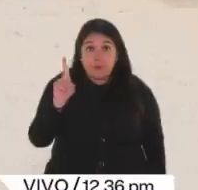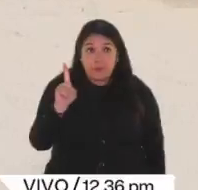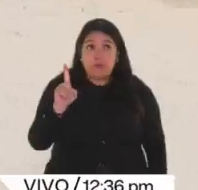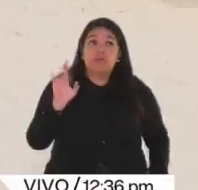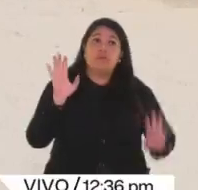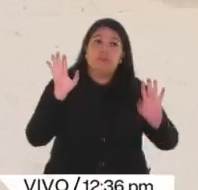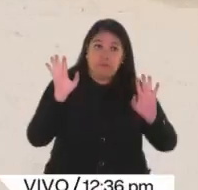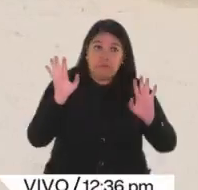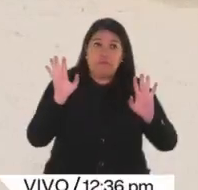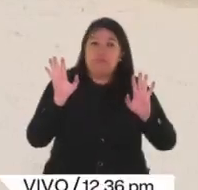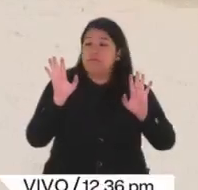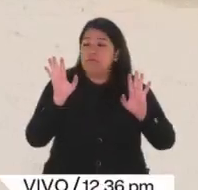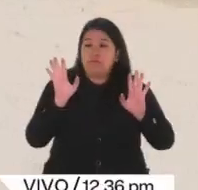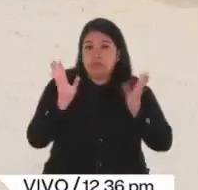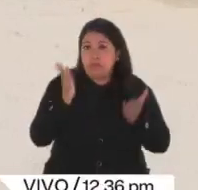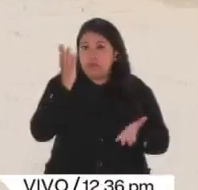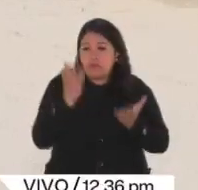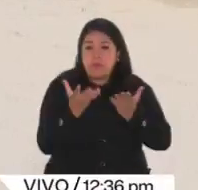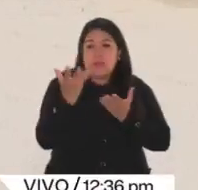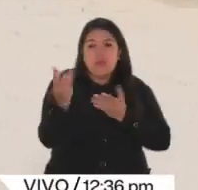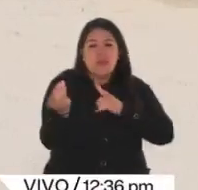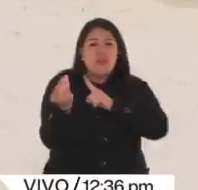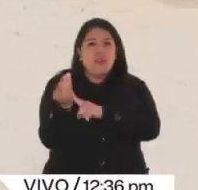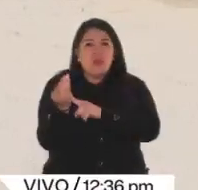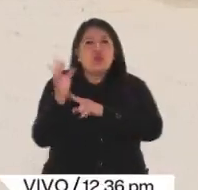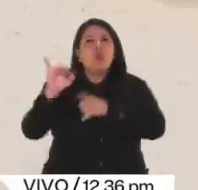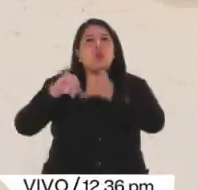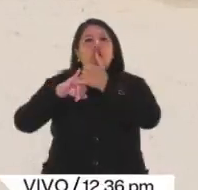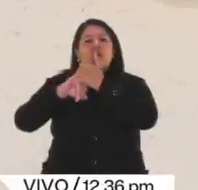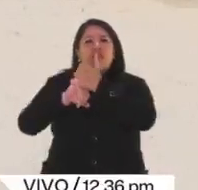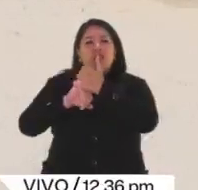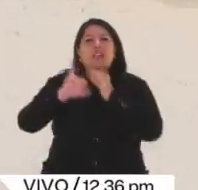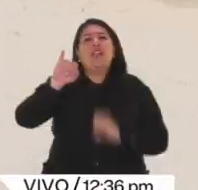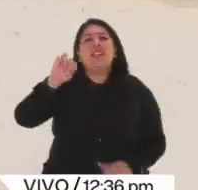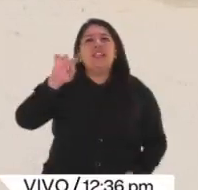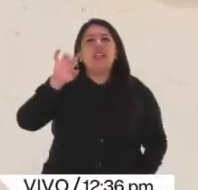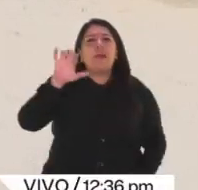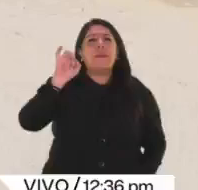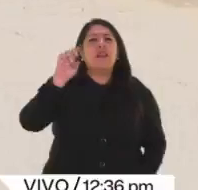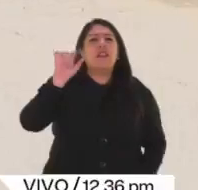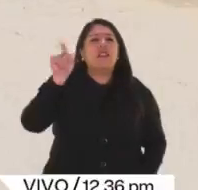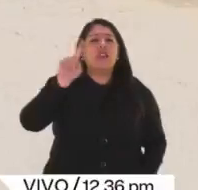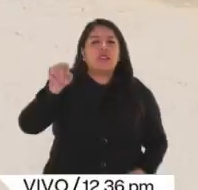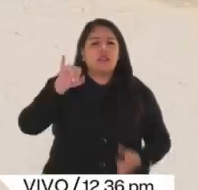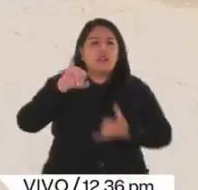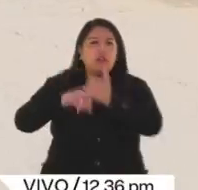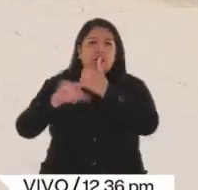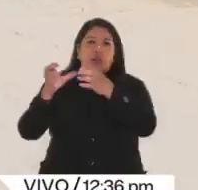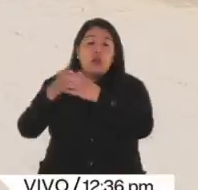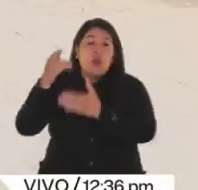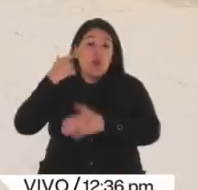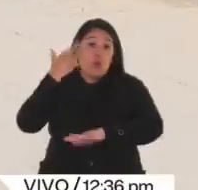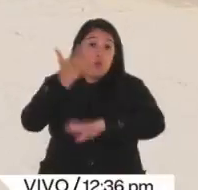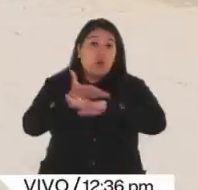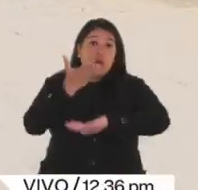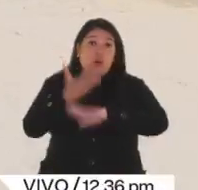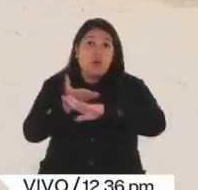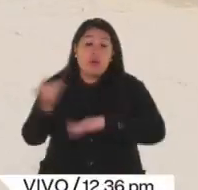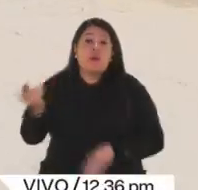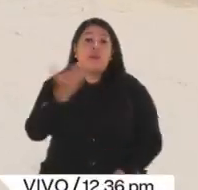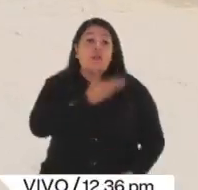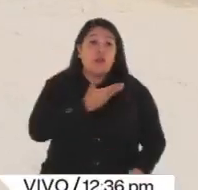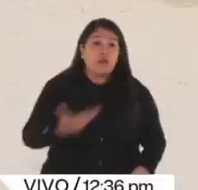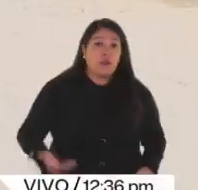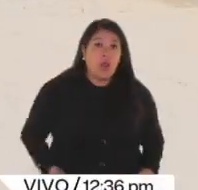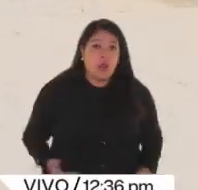que Independientes, el partido al que pertenece Daniel Quintero, le presente una terna al presidente de la República